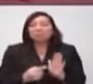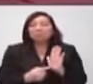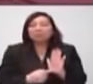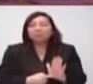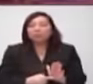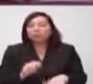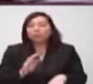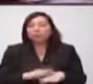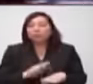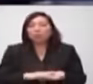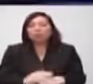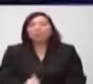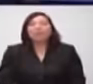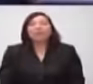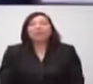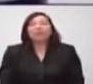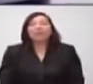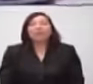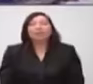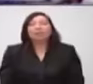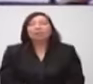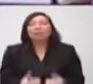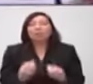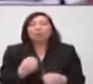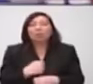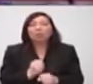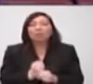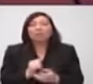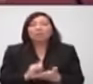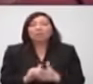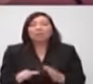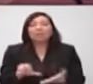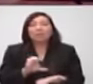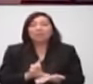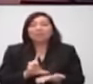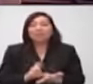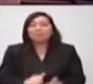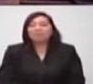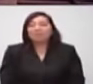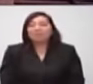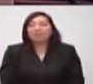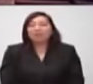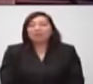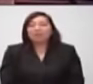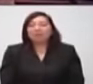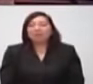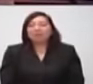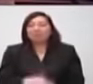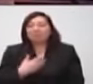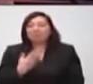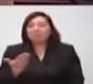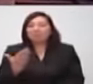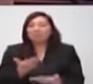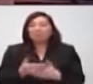presentación con respecto al tema de la cantidad de obras que se vienen realizando en la ciudad de Lima. Ya hemos podido